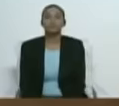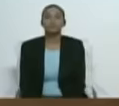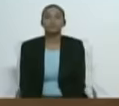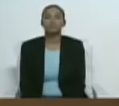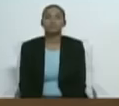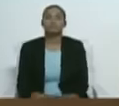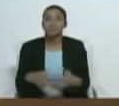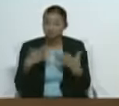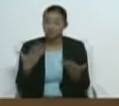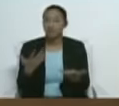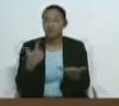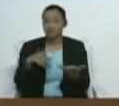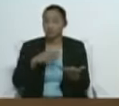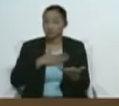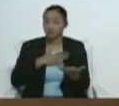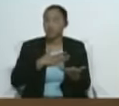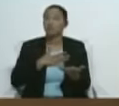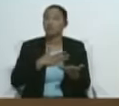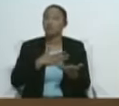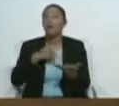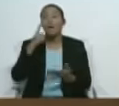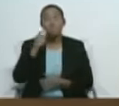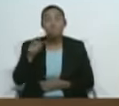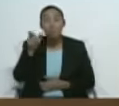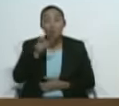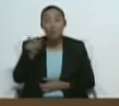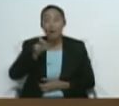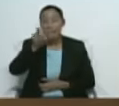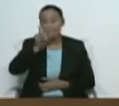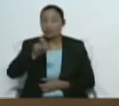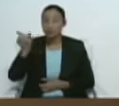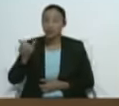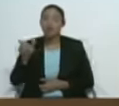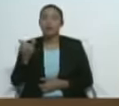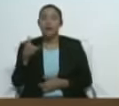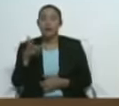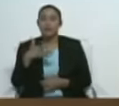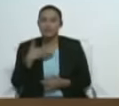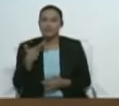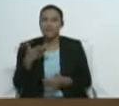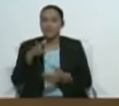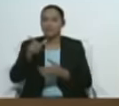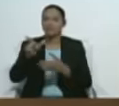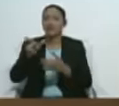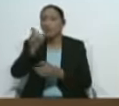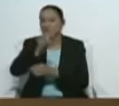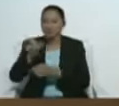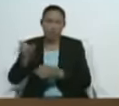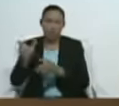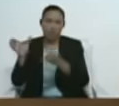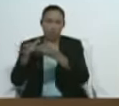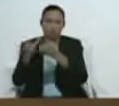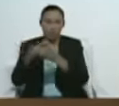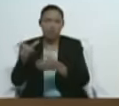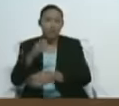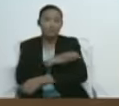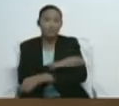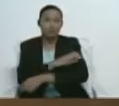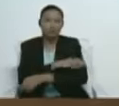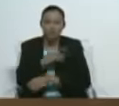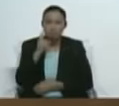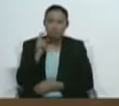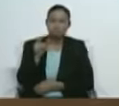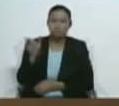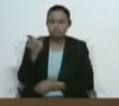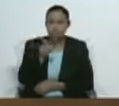panorama de permanente búsqueda de la violencia por parte de sectores extremistas de la oposición